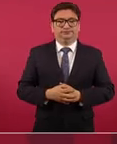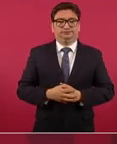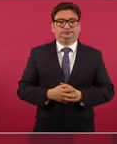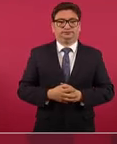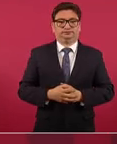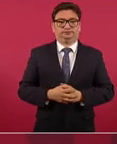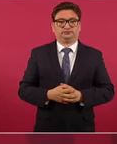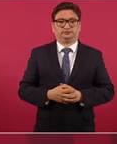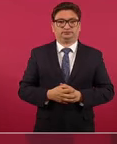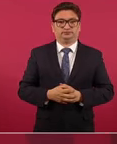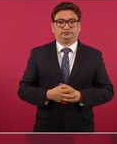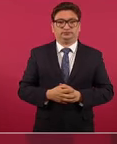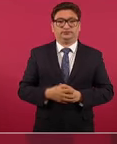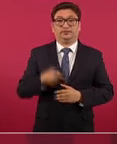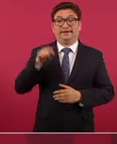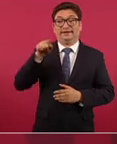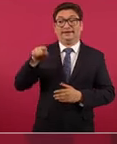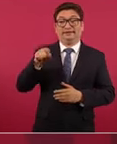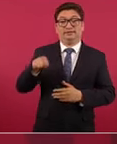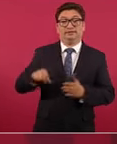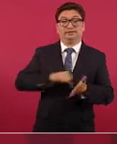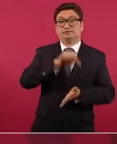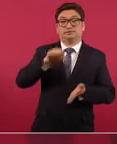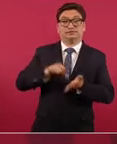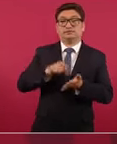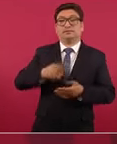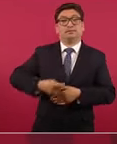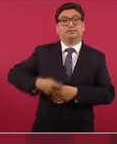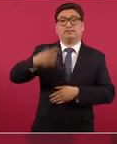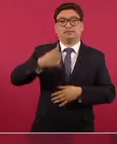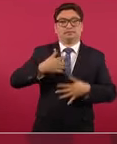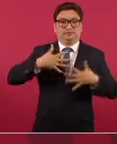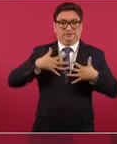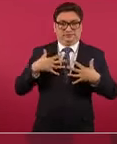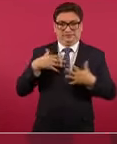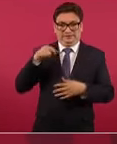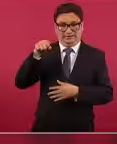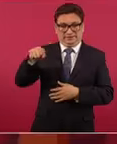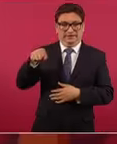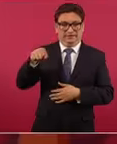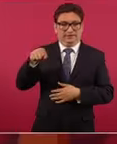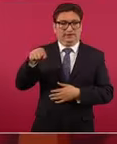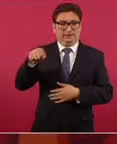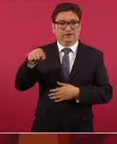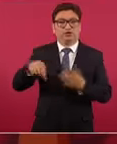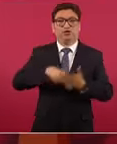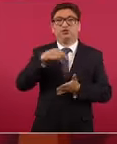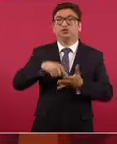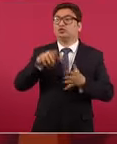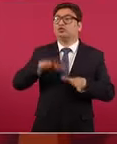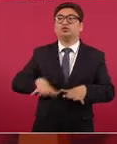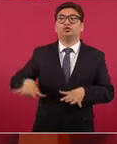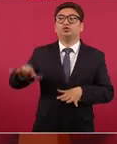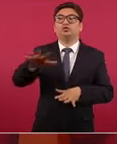va a ser el primer centro teletón y en una zona